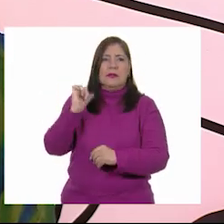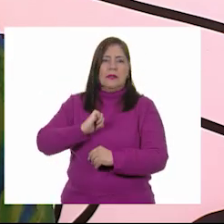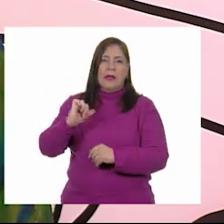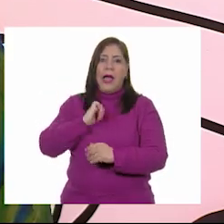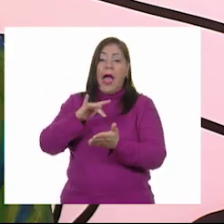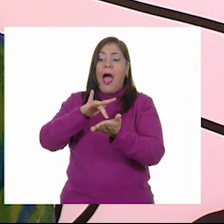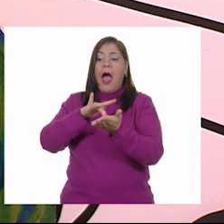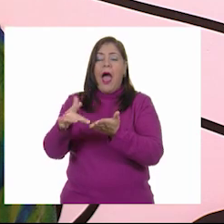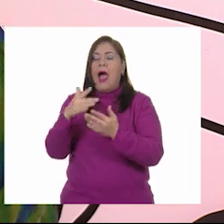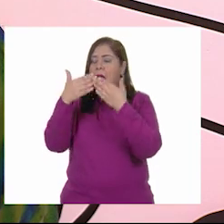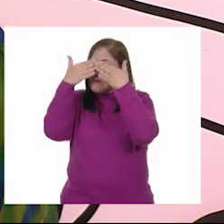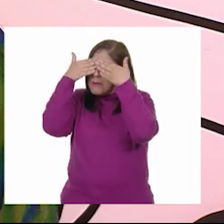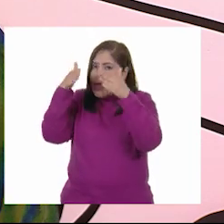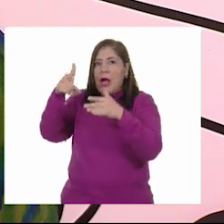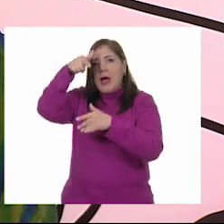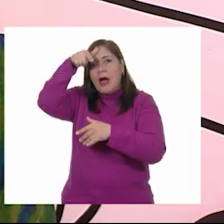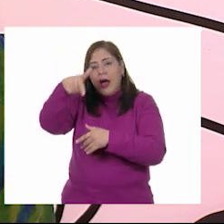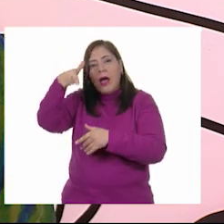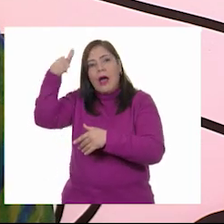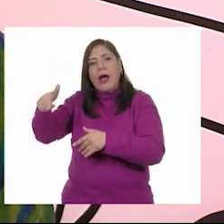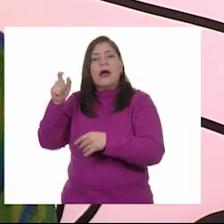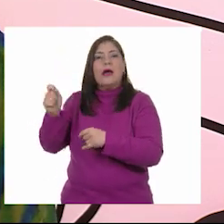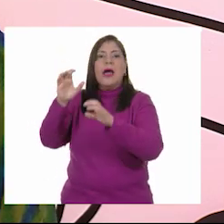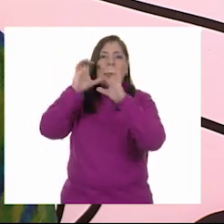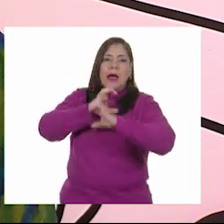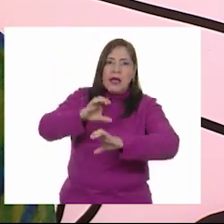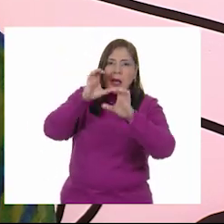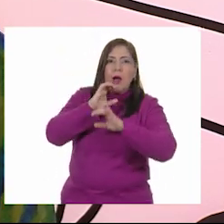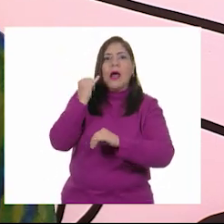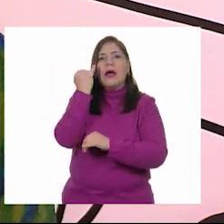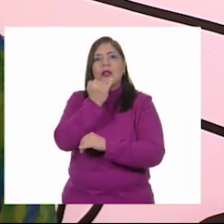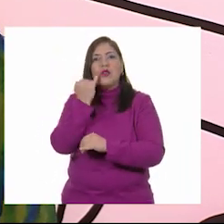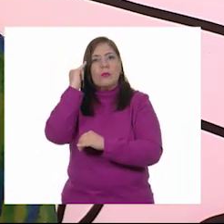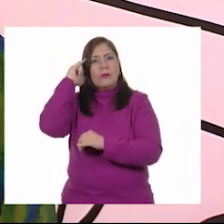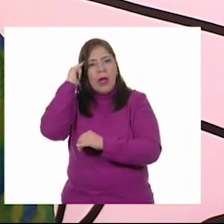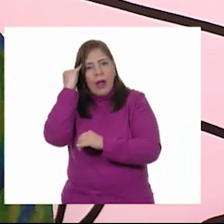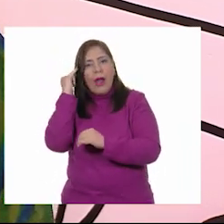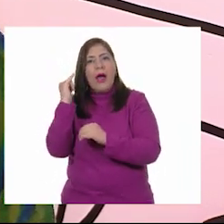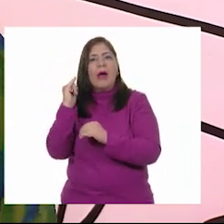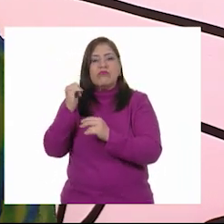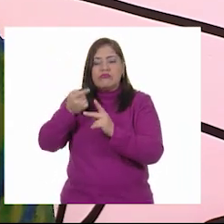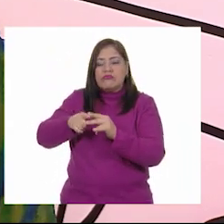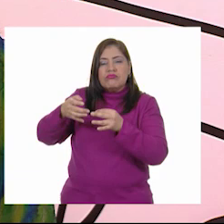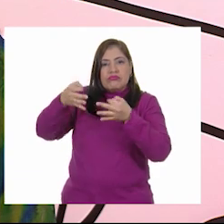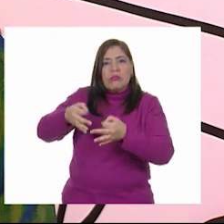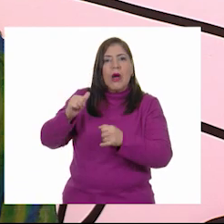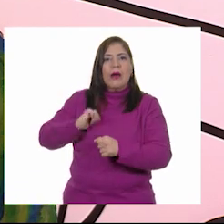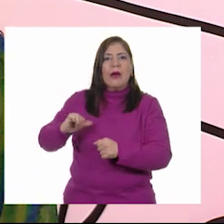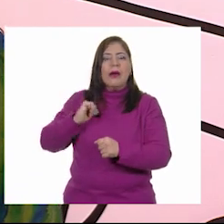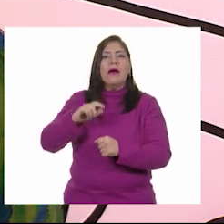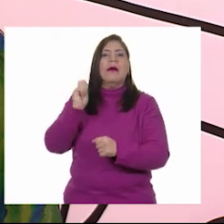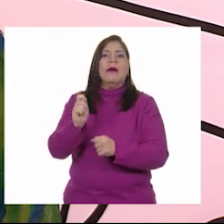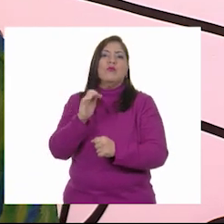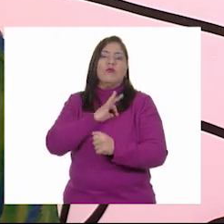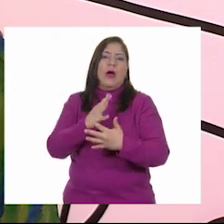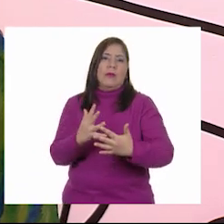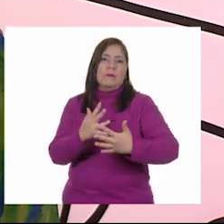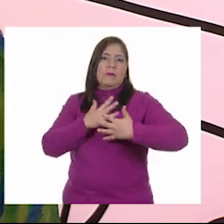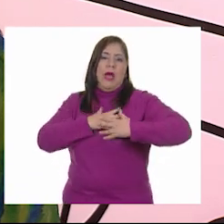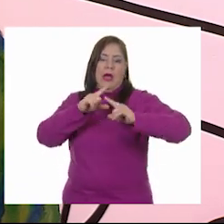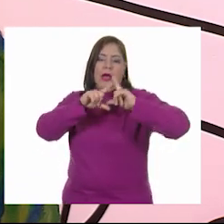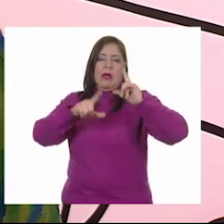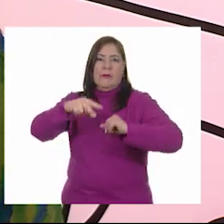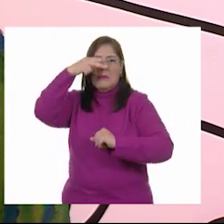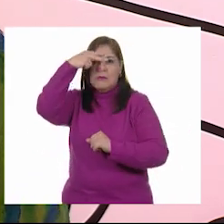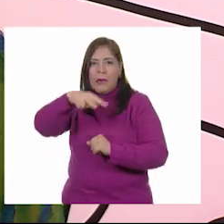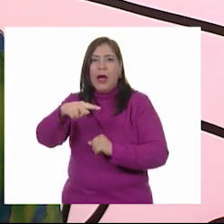estos idiomas y a través de estos cantos podemos conocer mucho más y amar el país al que pertenecemos, que